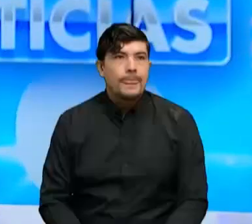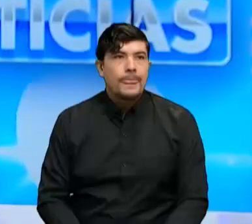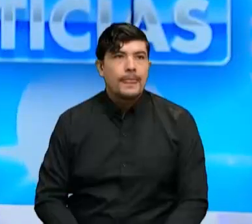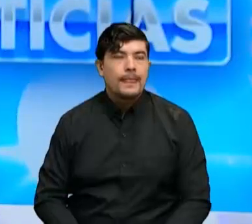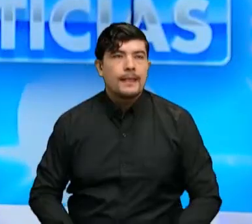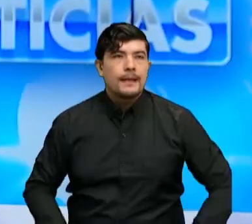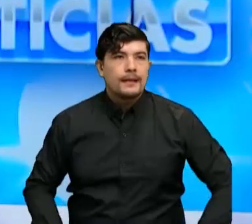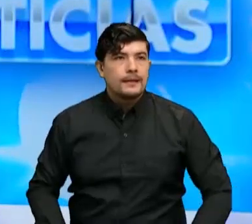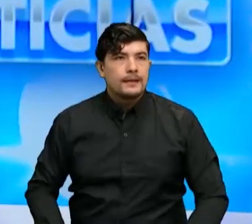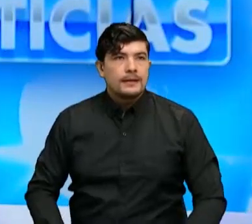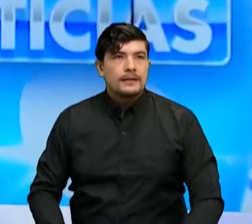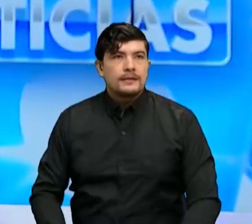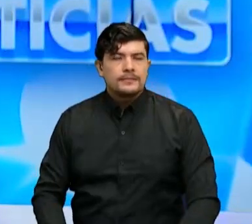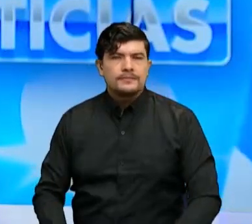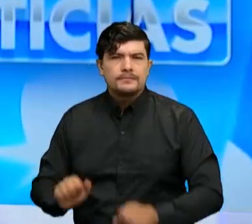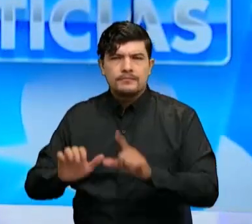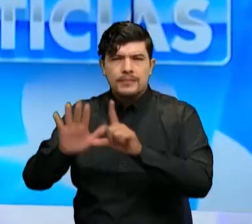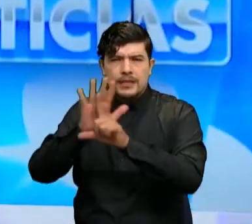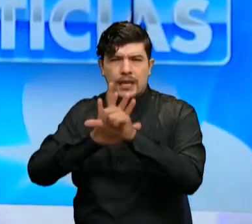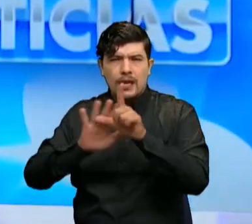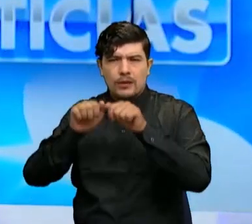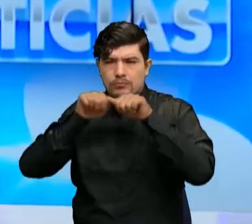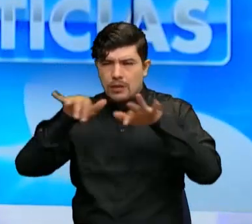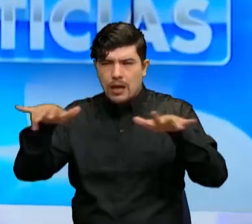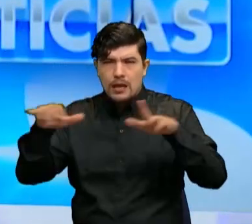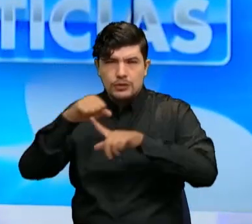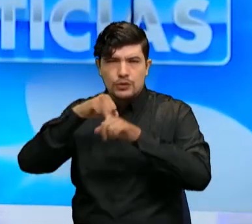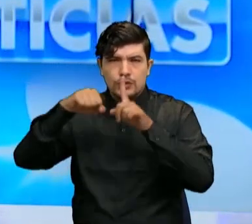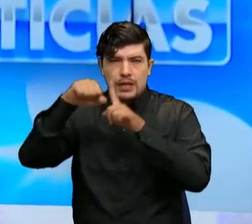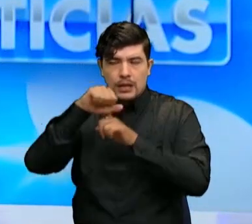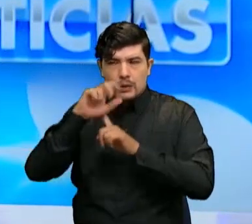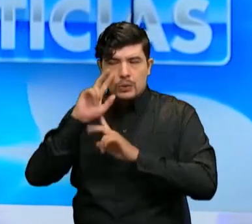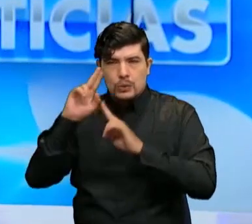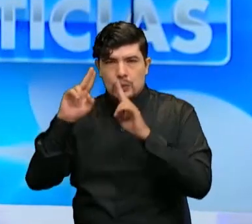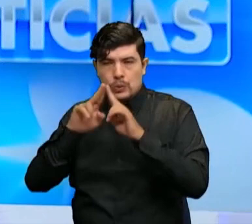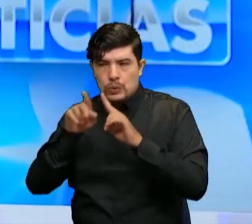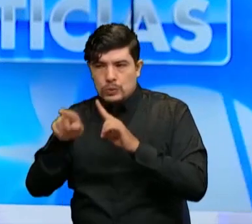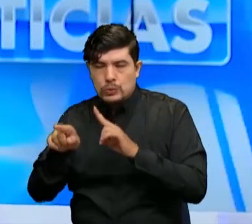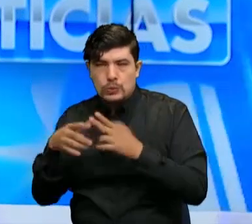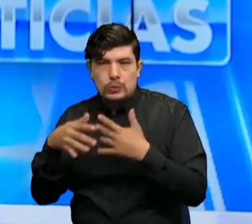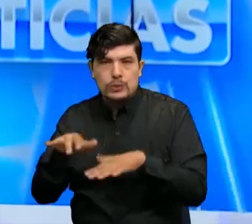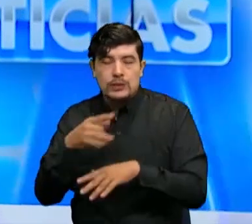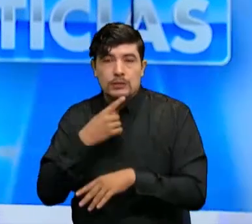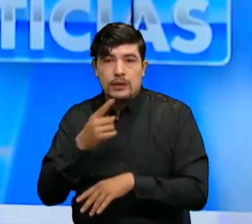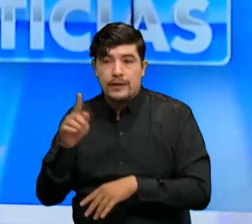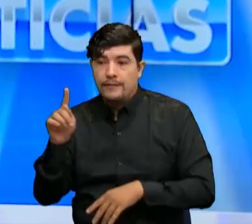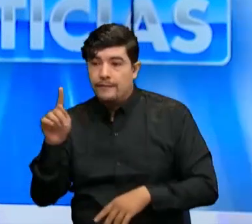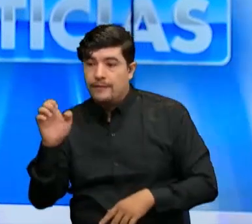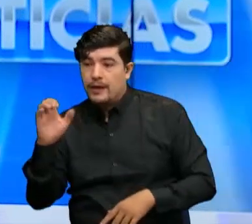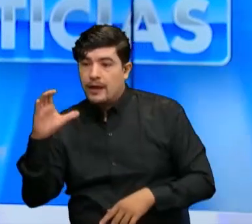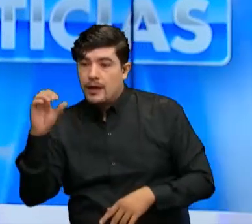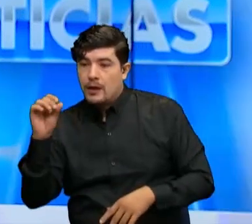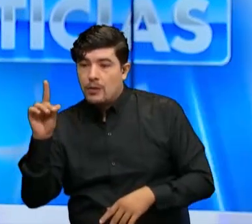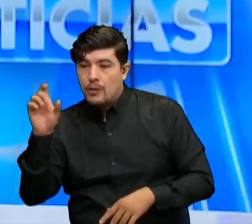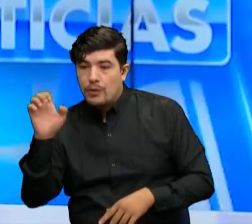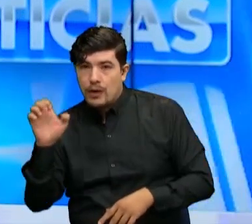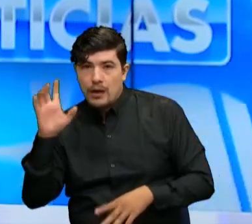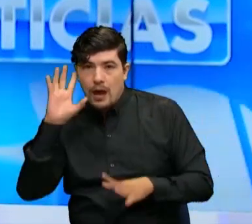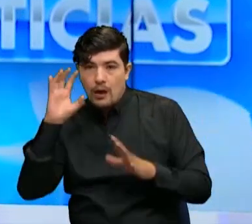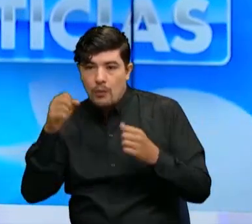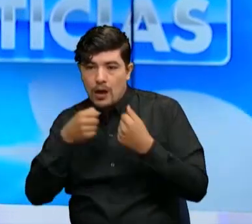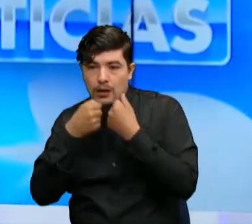Y bastante polémica causó un video que circuló ayer en redes sociales en el que se aseguraba que FECODE organizaba marchas con menores de